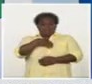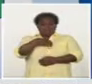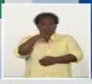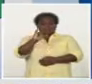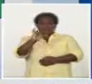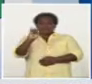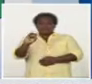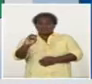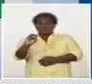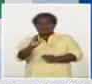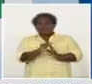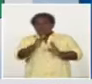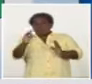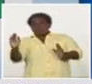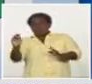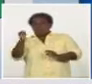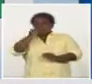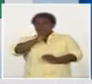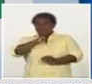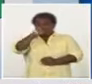más años de edad.